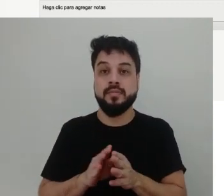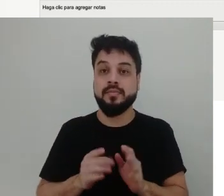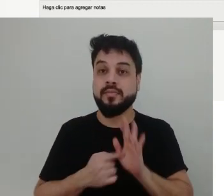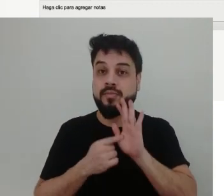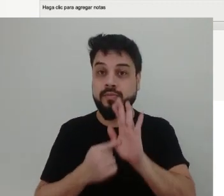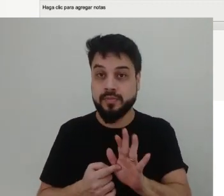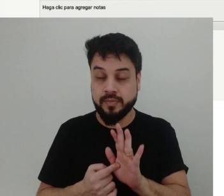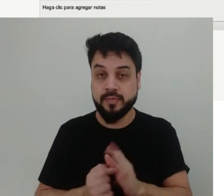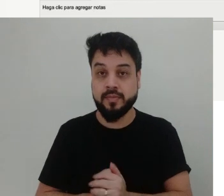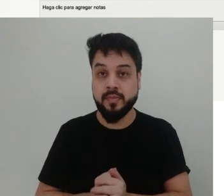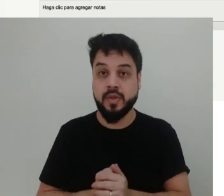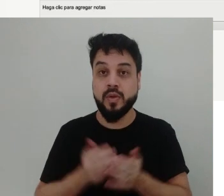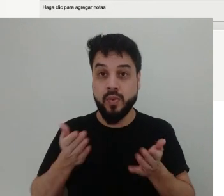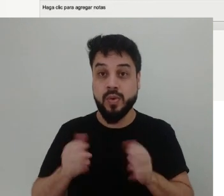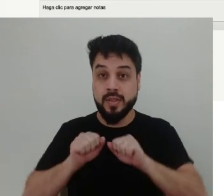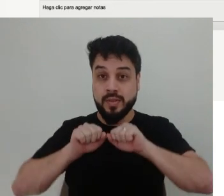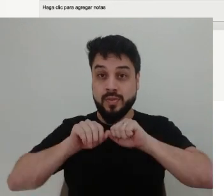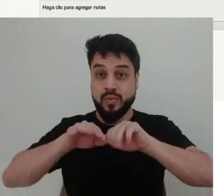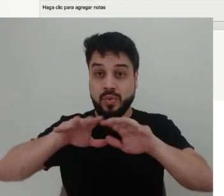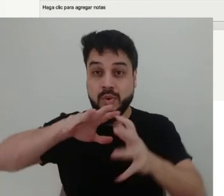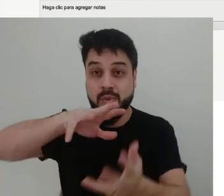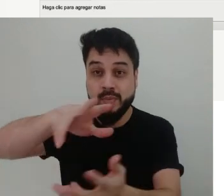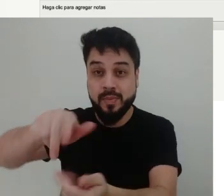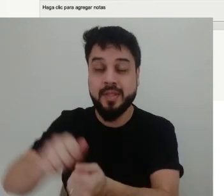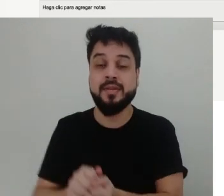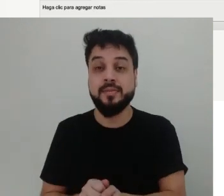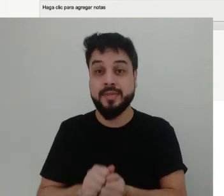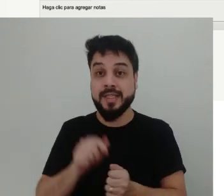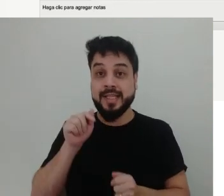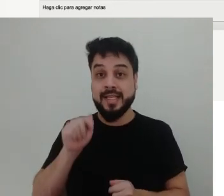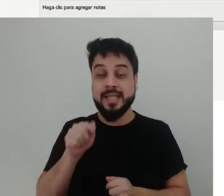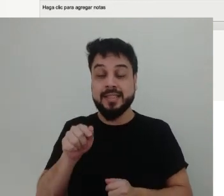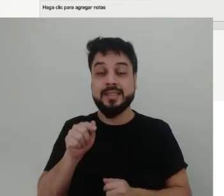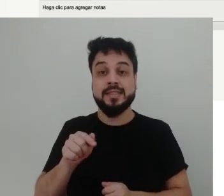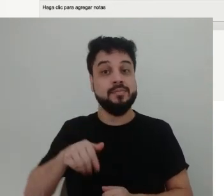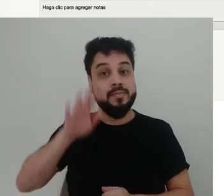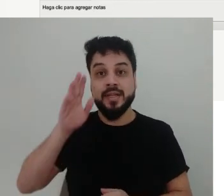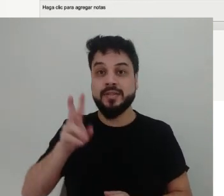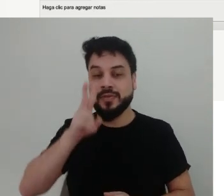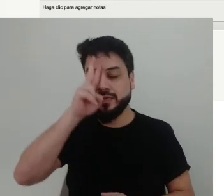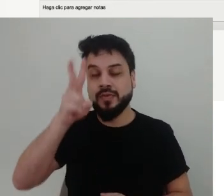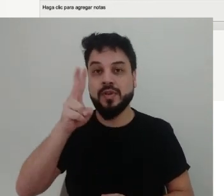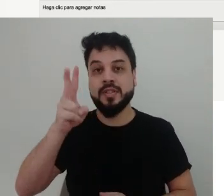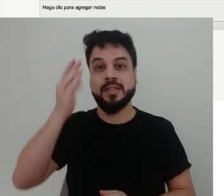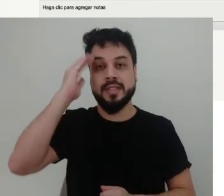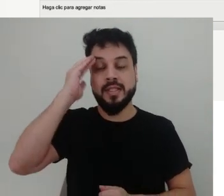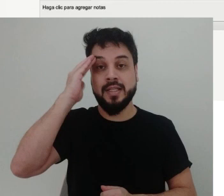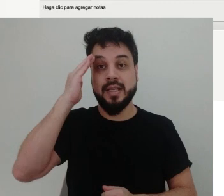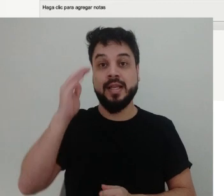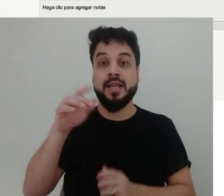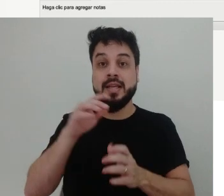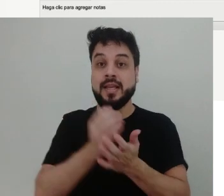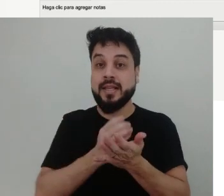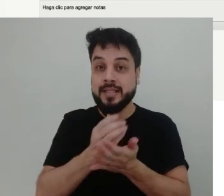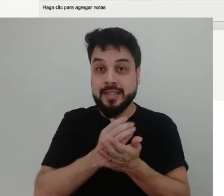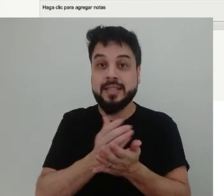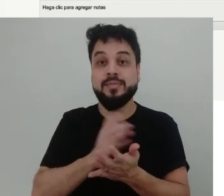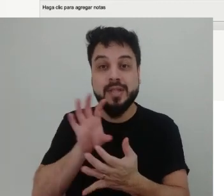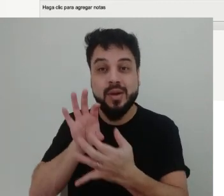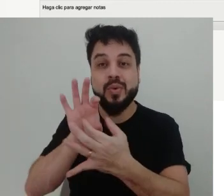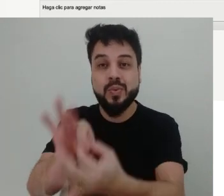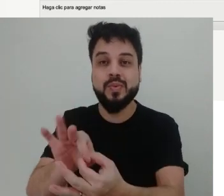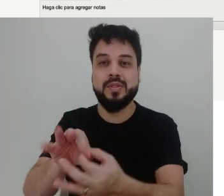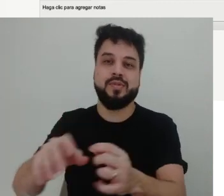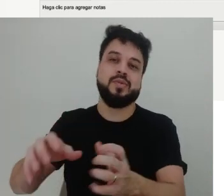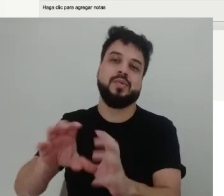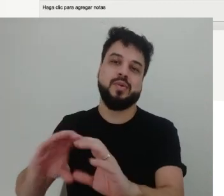Justamente yo recordé lo que mencionó Andrea, y lo consideré también en una de las charlas anteriores justamente de